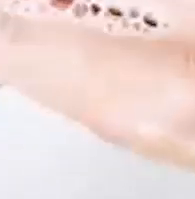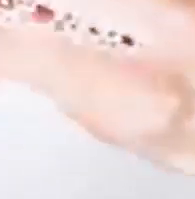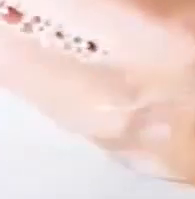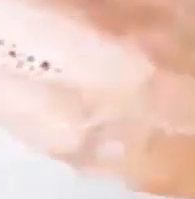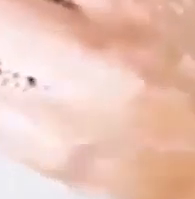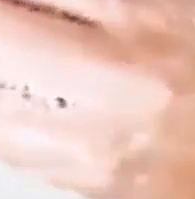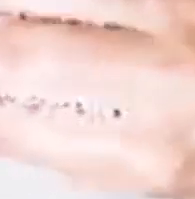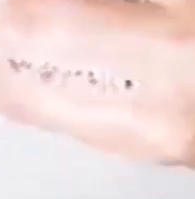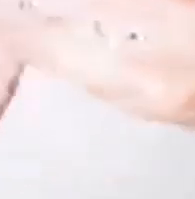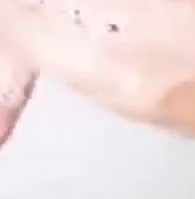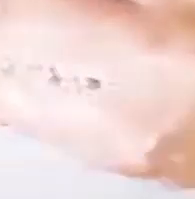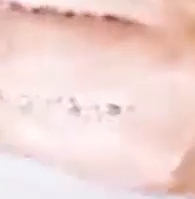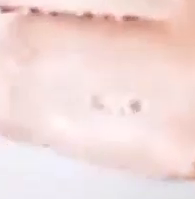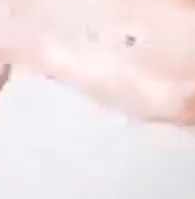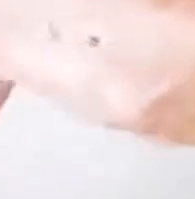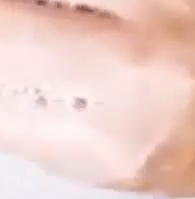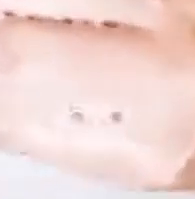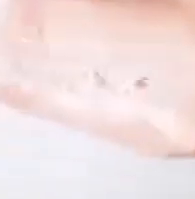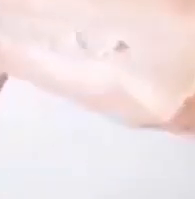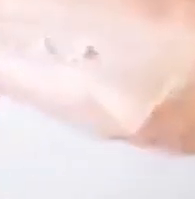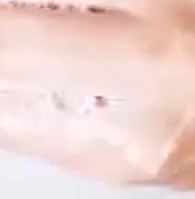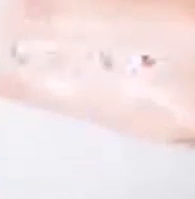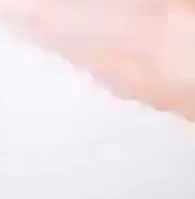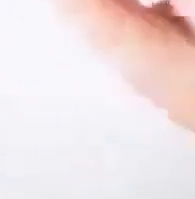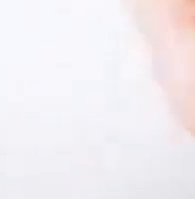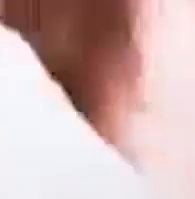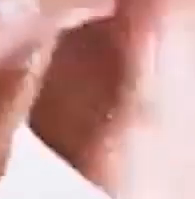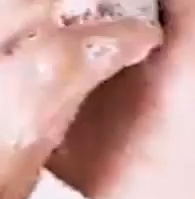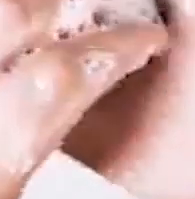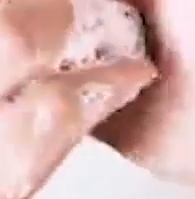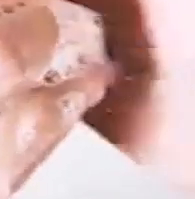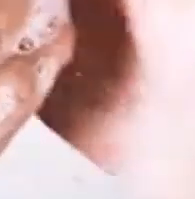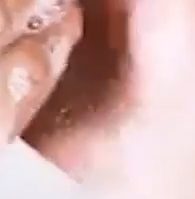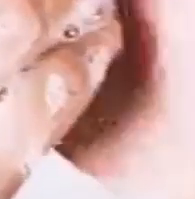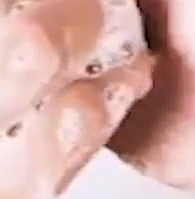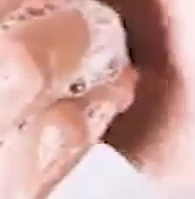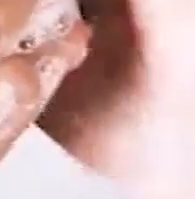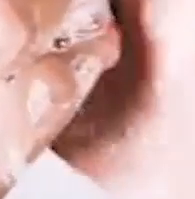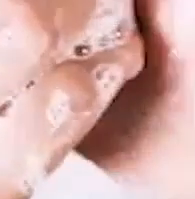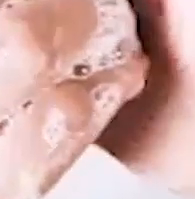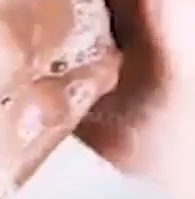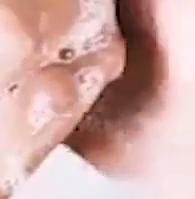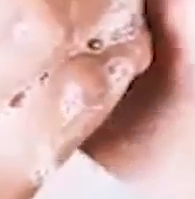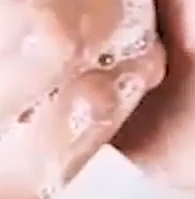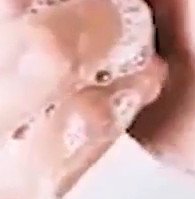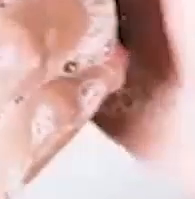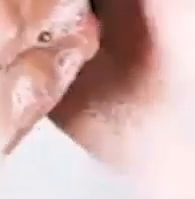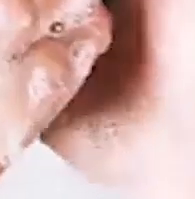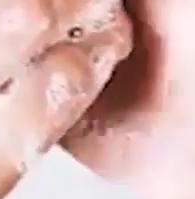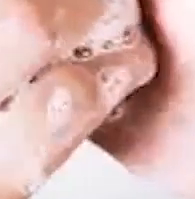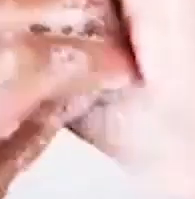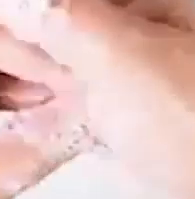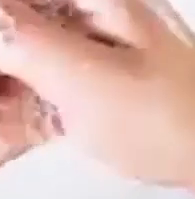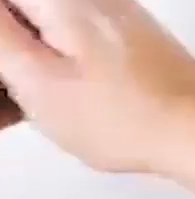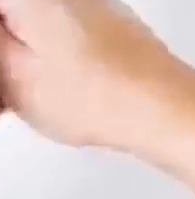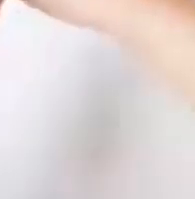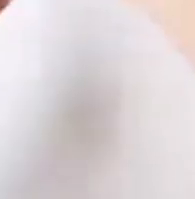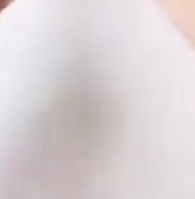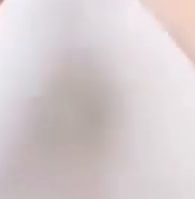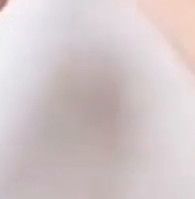viceversa. Frótese la punta de los dedos de la mano derecha con la palma de la mano izquierda, haciendo un movimiento de rotación y